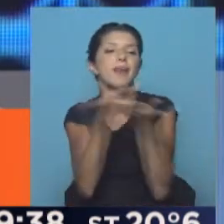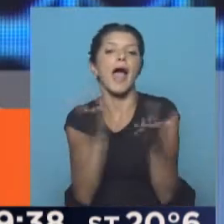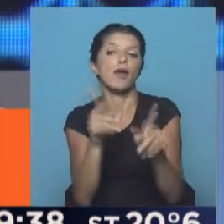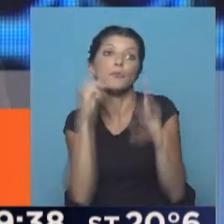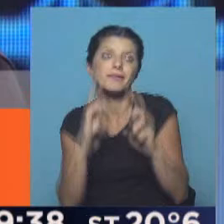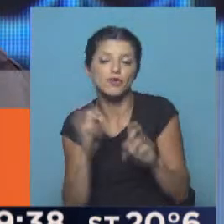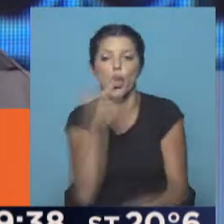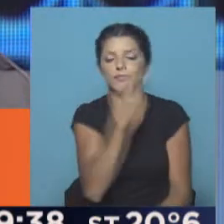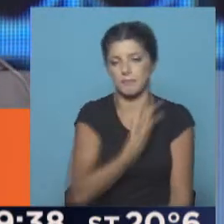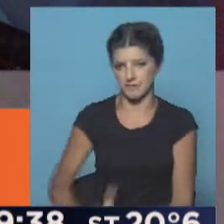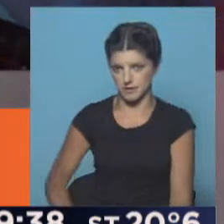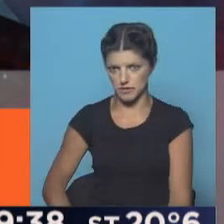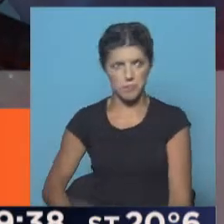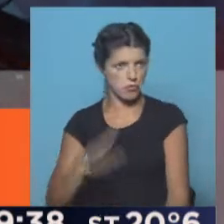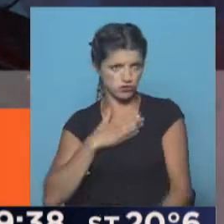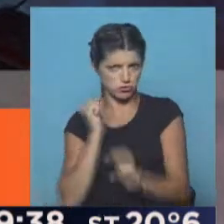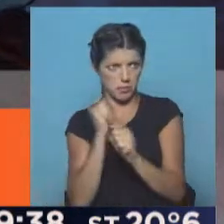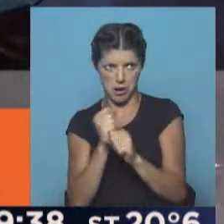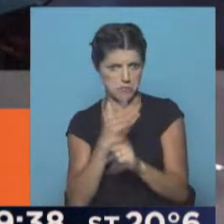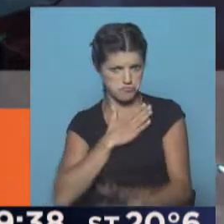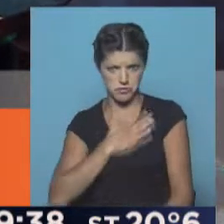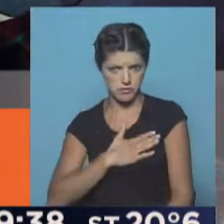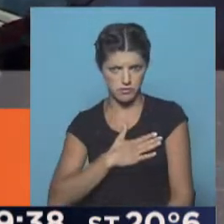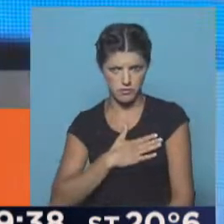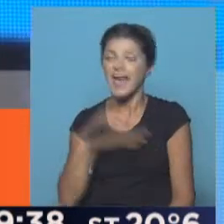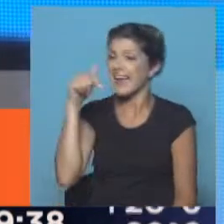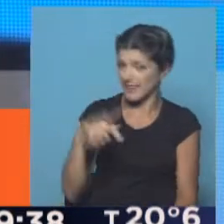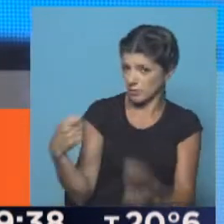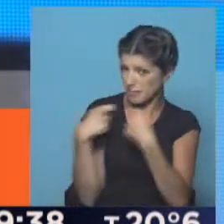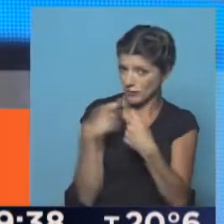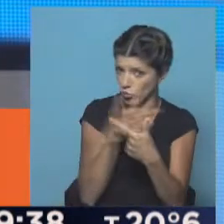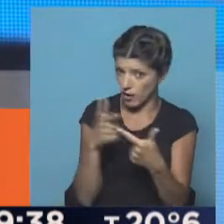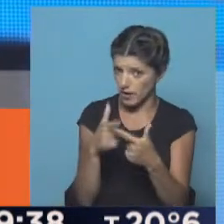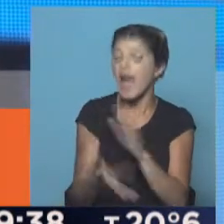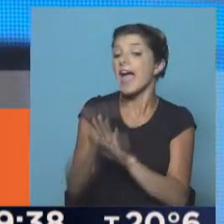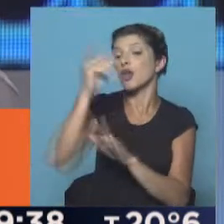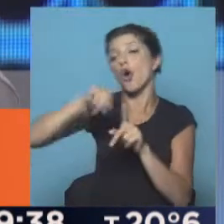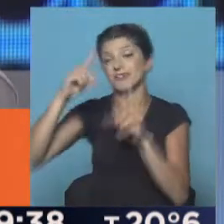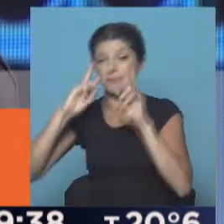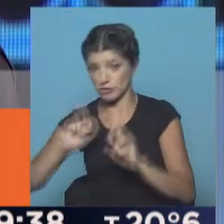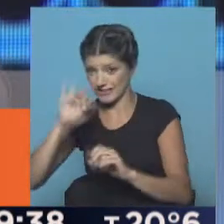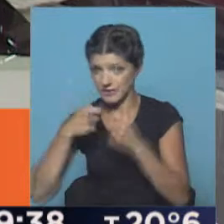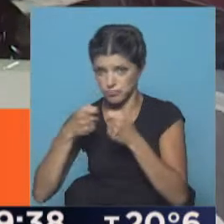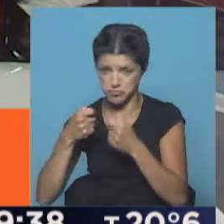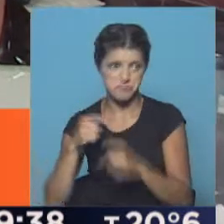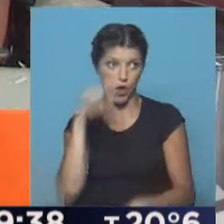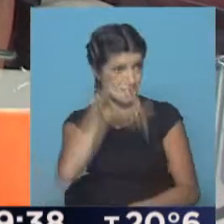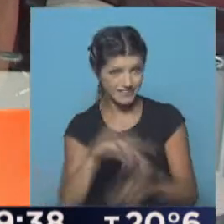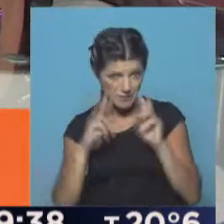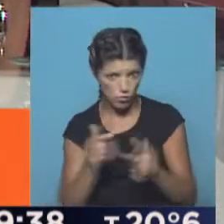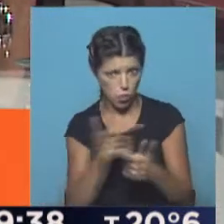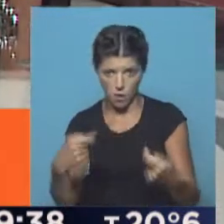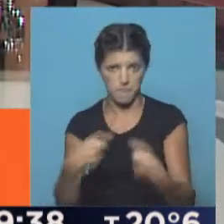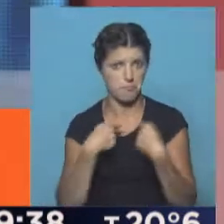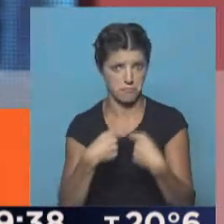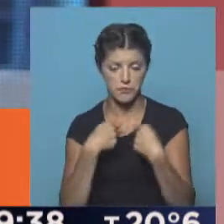ahora con total libertad. O sea, sin mayores presiones tanto en esta causa como en otras que involucran a exfuncionarios. No, ninguna. Ahora, la verdad es que en esta causa el diputado